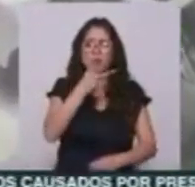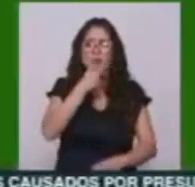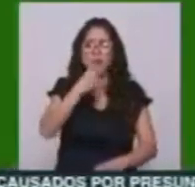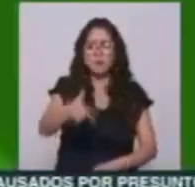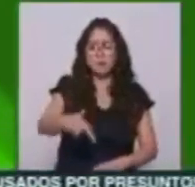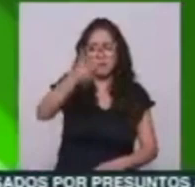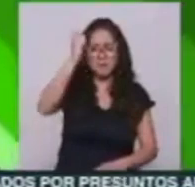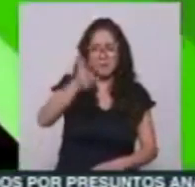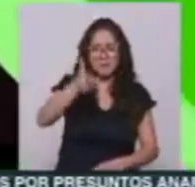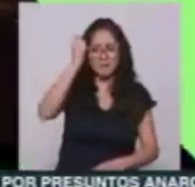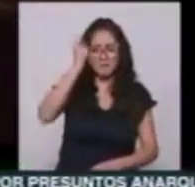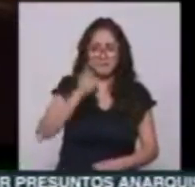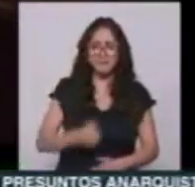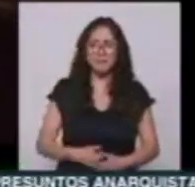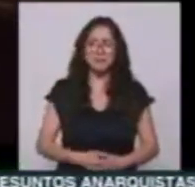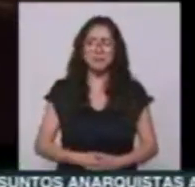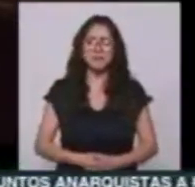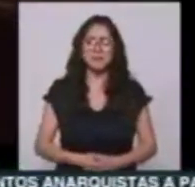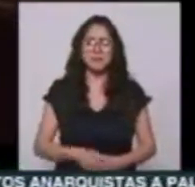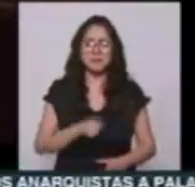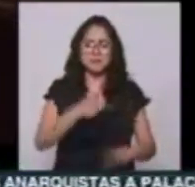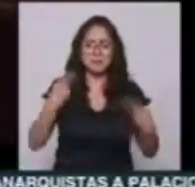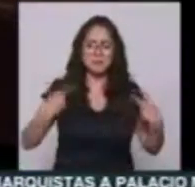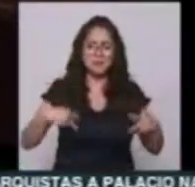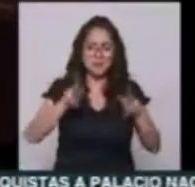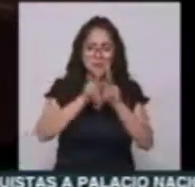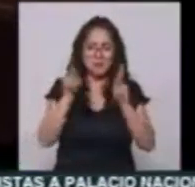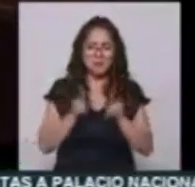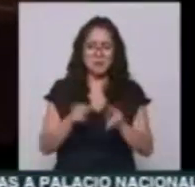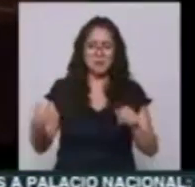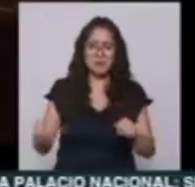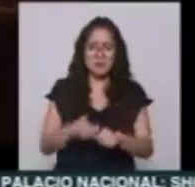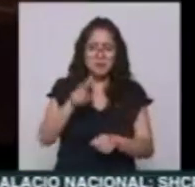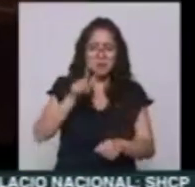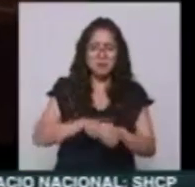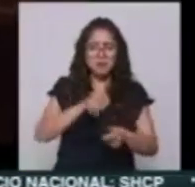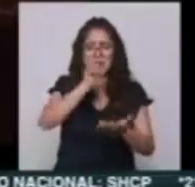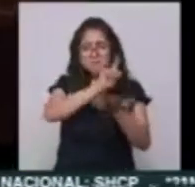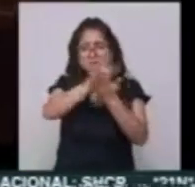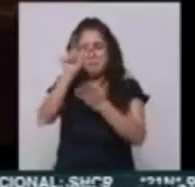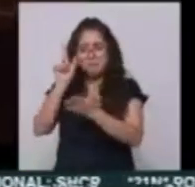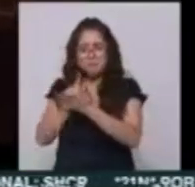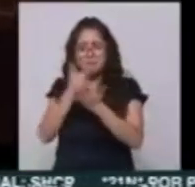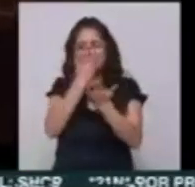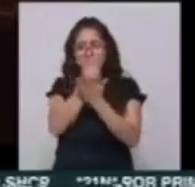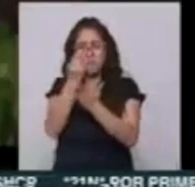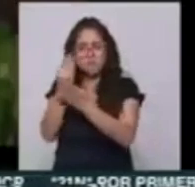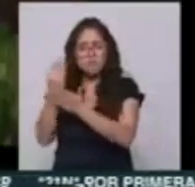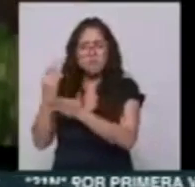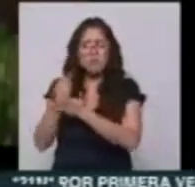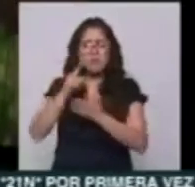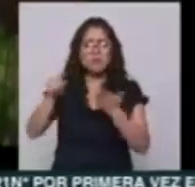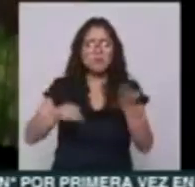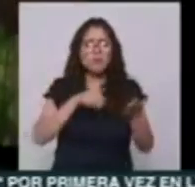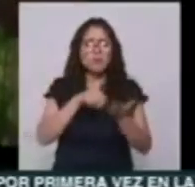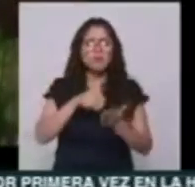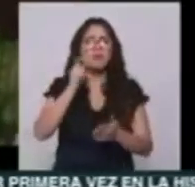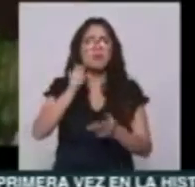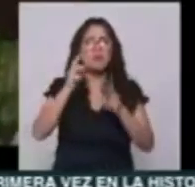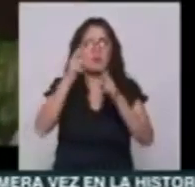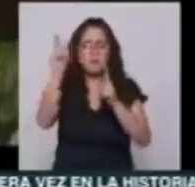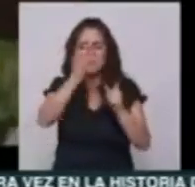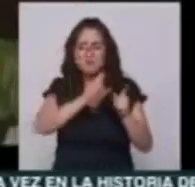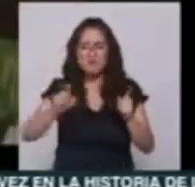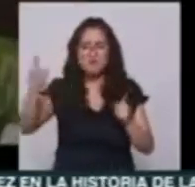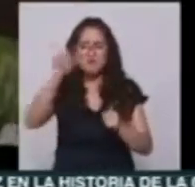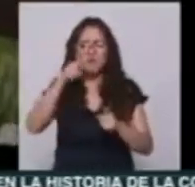confrontó. Personal de Palacio Nacional realizó labores de limpieza y restauración en el recinto debido a que fue dañado ayer